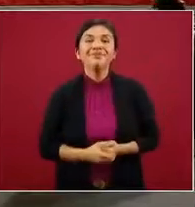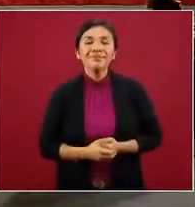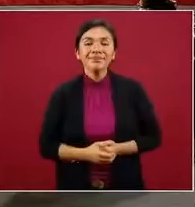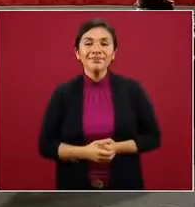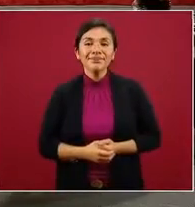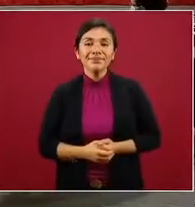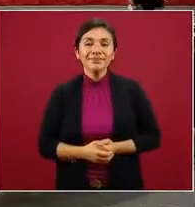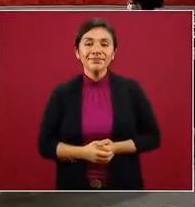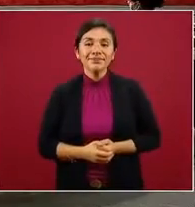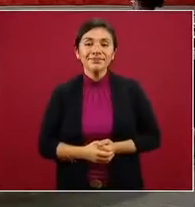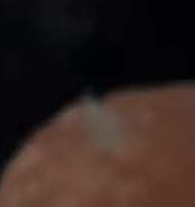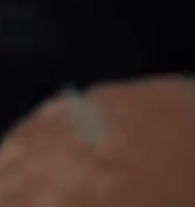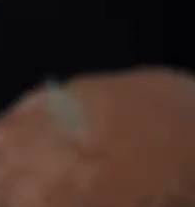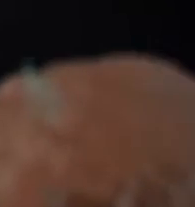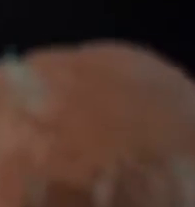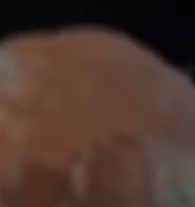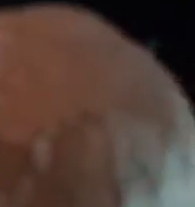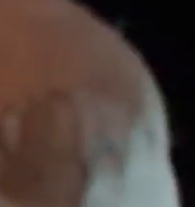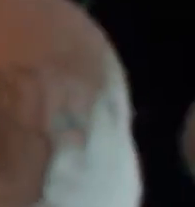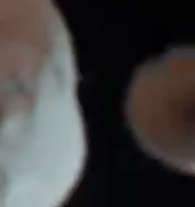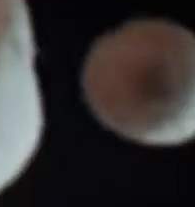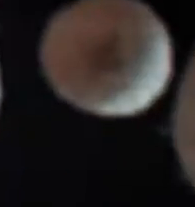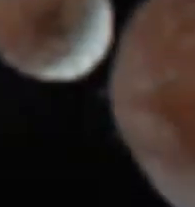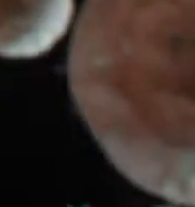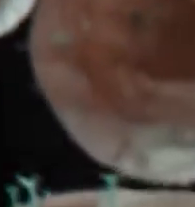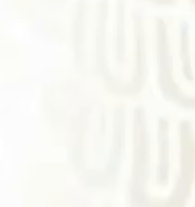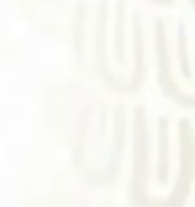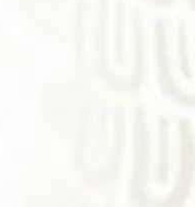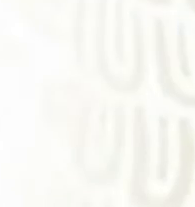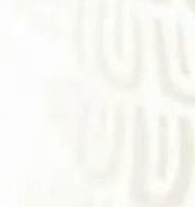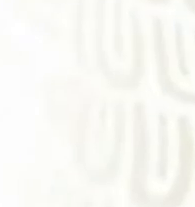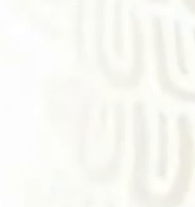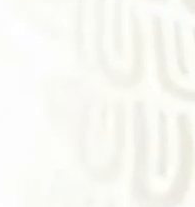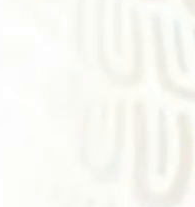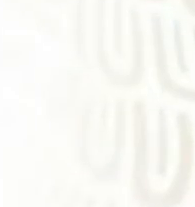Mañana empieza usted. Quédate en casa.